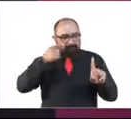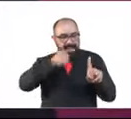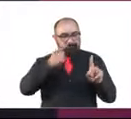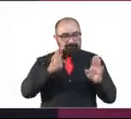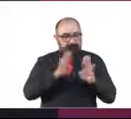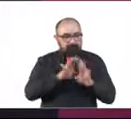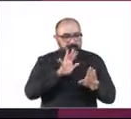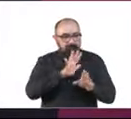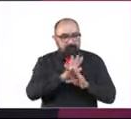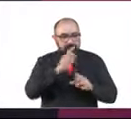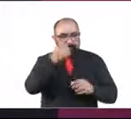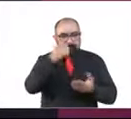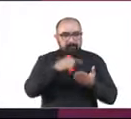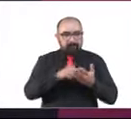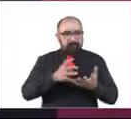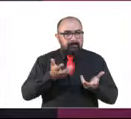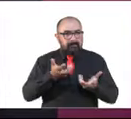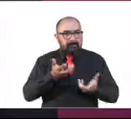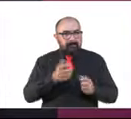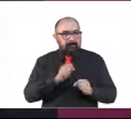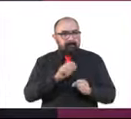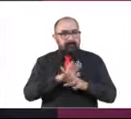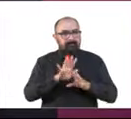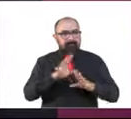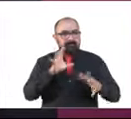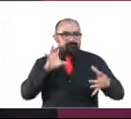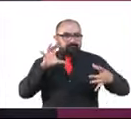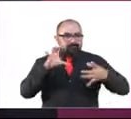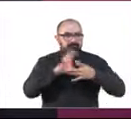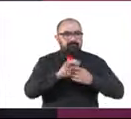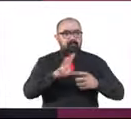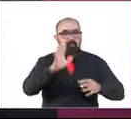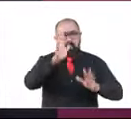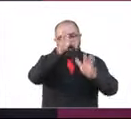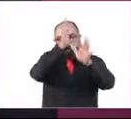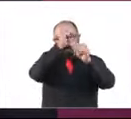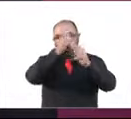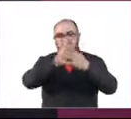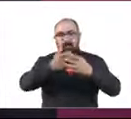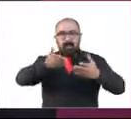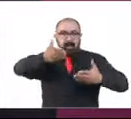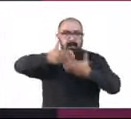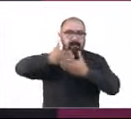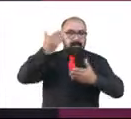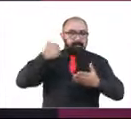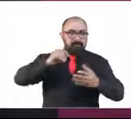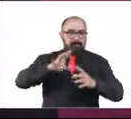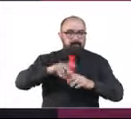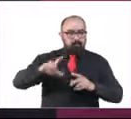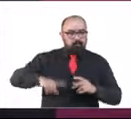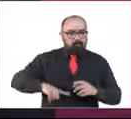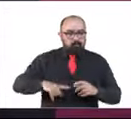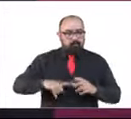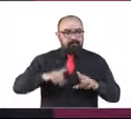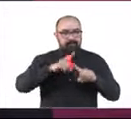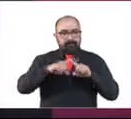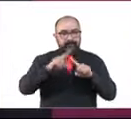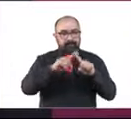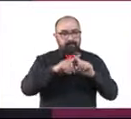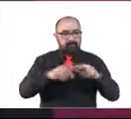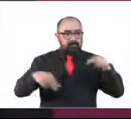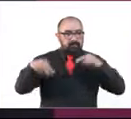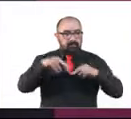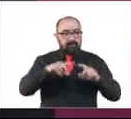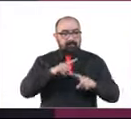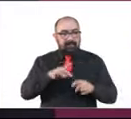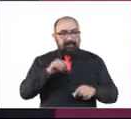el sentido de que este convenio, este acuerdo al que llegaron los gobernantes de esta importantísima